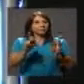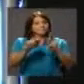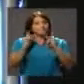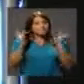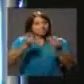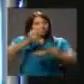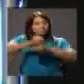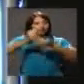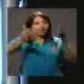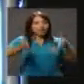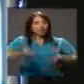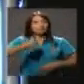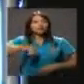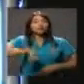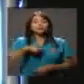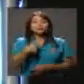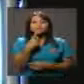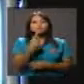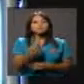venimos señalando que